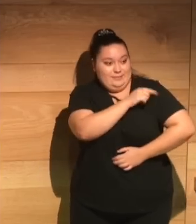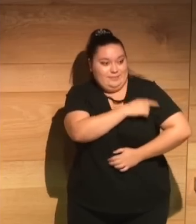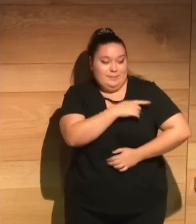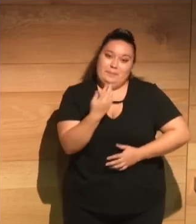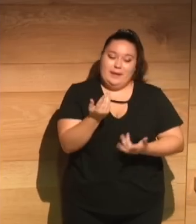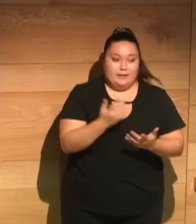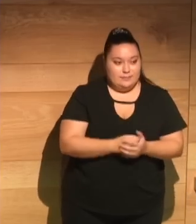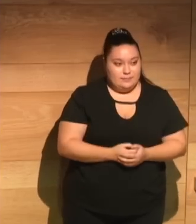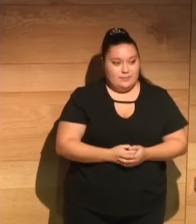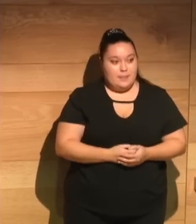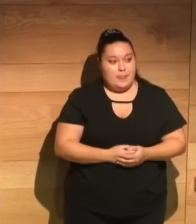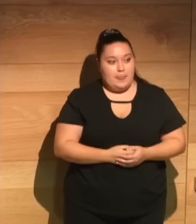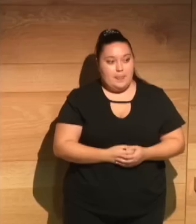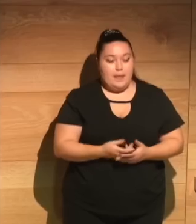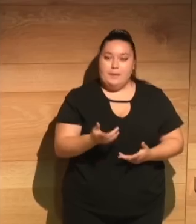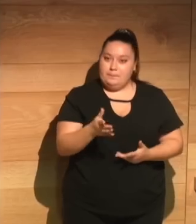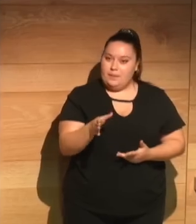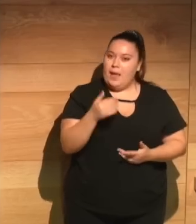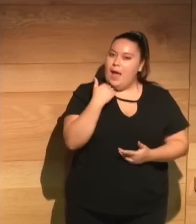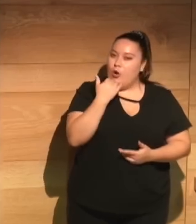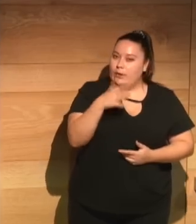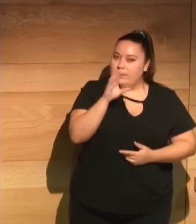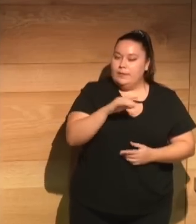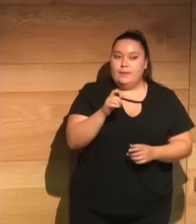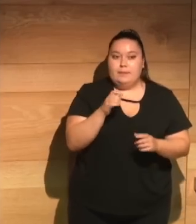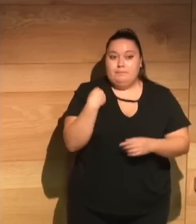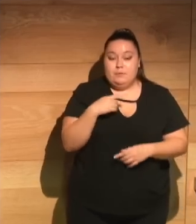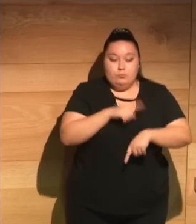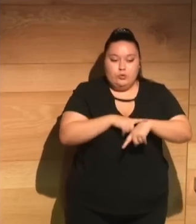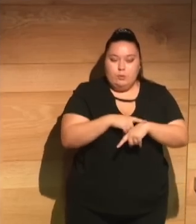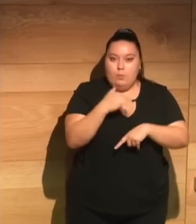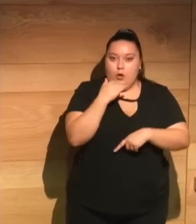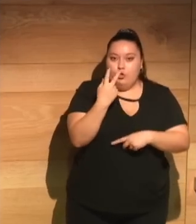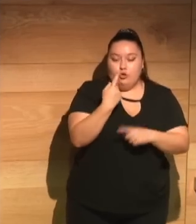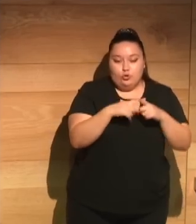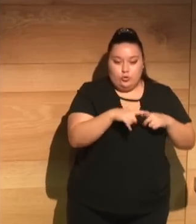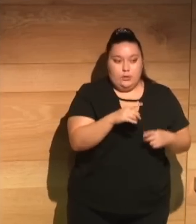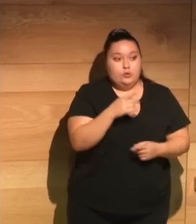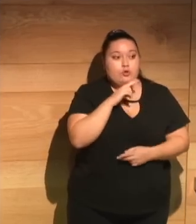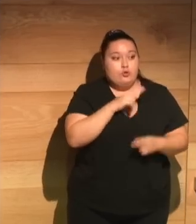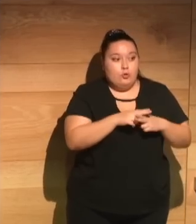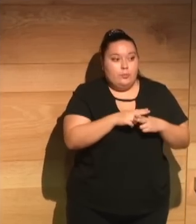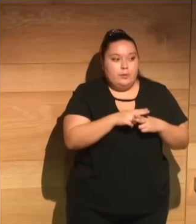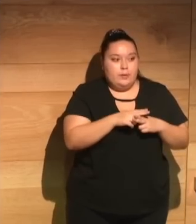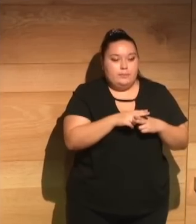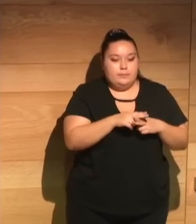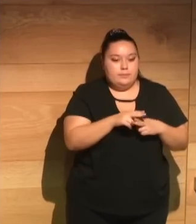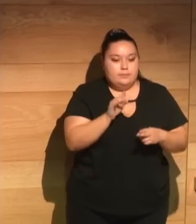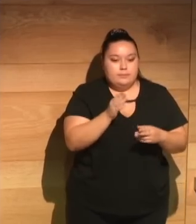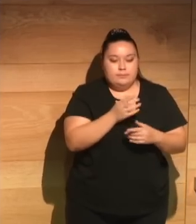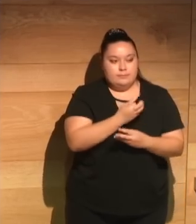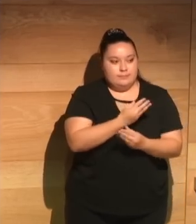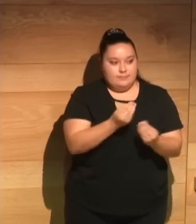vacuno. A ver, vamos a ver. Hay que entender una cosa. Todo esto está sucediendo al mismo tiempo. O sea, todos los nombres que vamos a decir a partir de ahora. Así es.